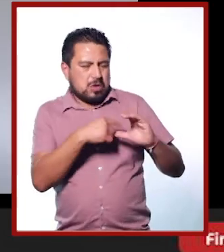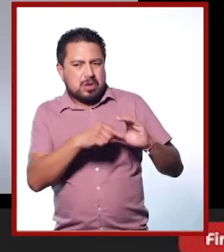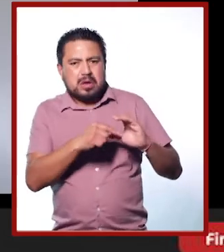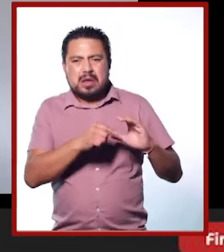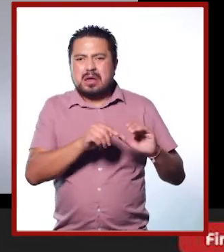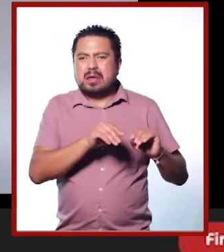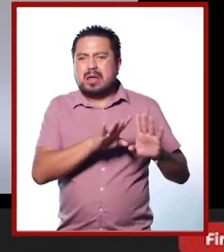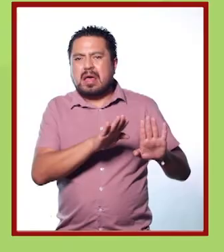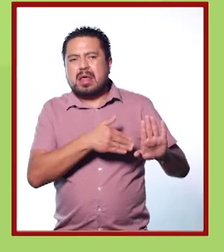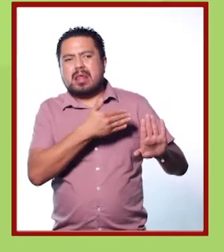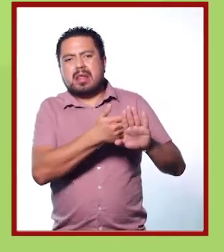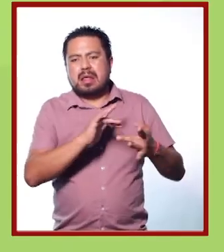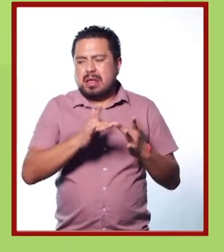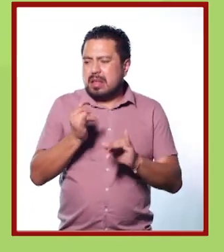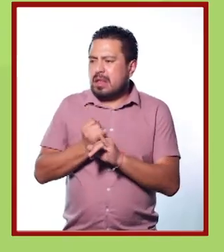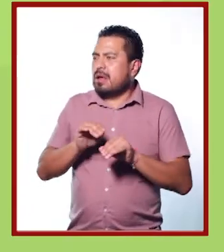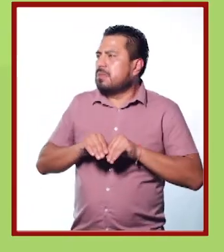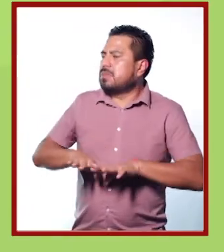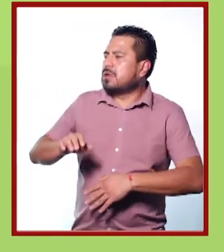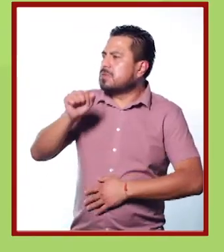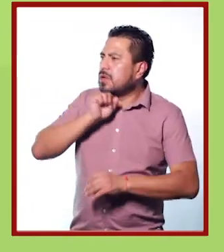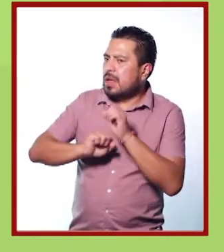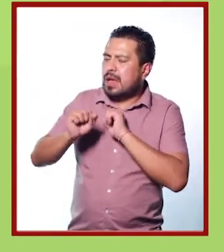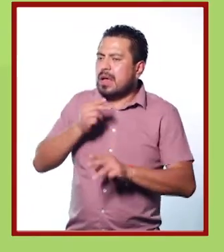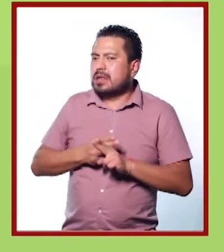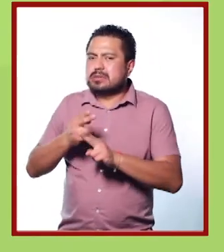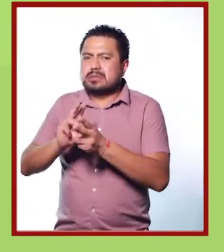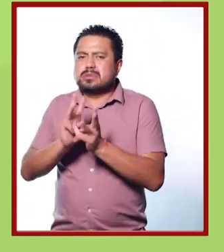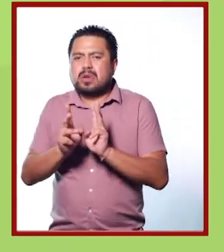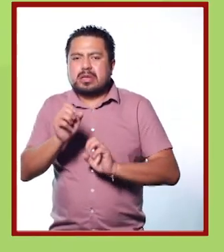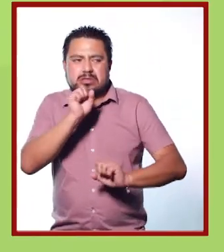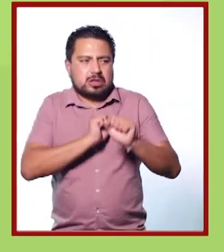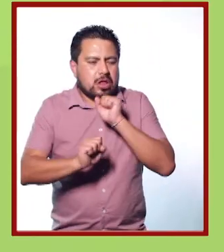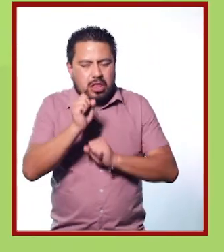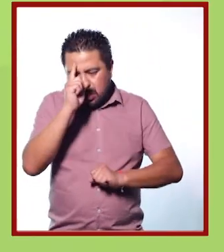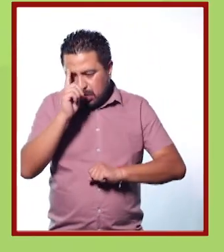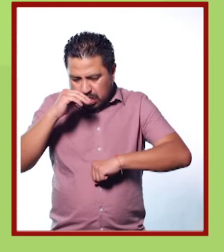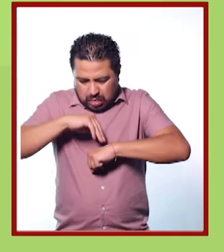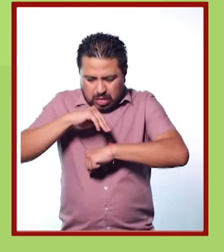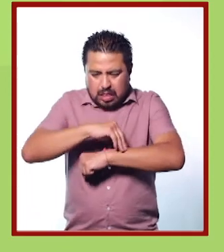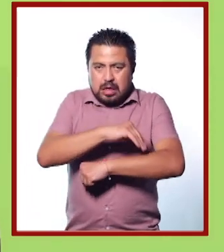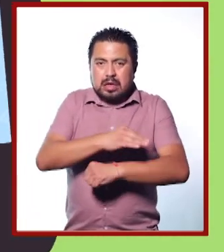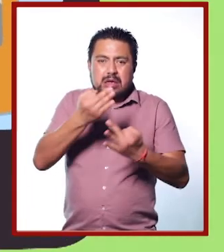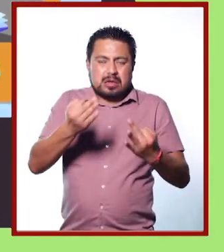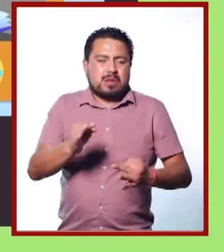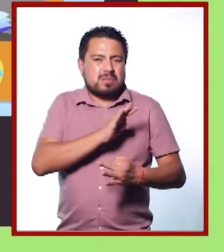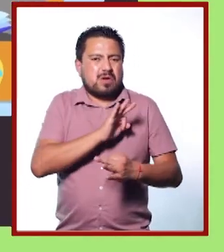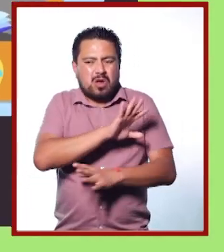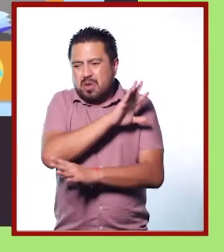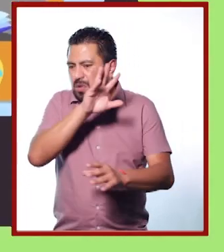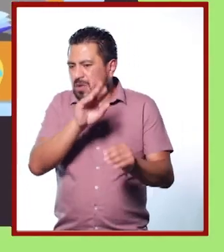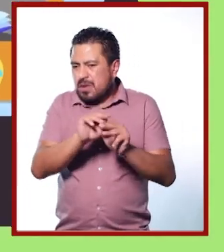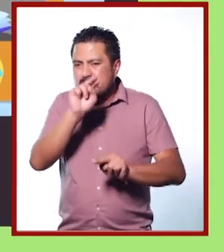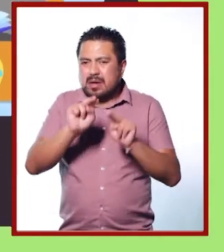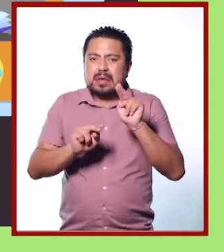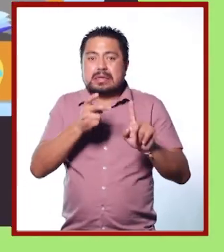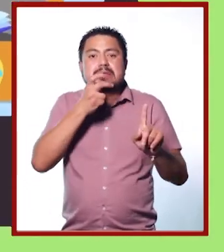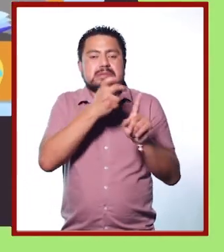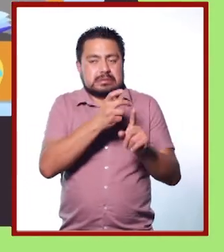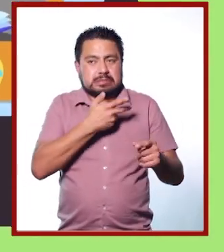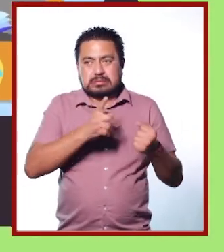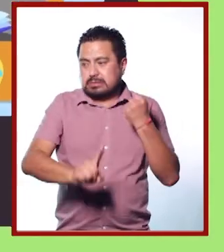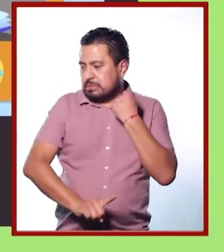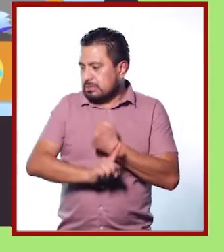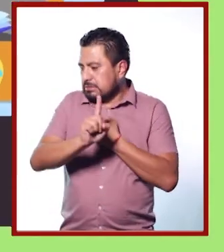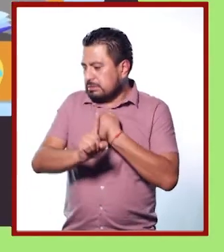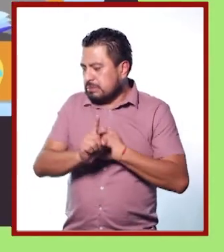mail, difamar a alguien por redes sociales o por WhatsApp, hasta inventar un chisme. O sea, puede ser de verdad de todas las escalas, pero esto